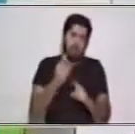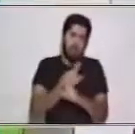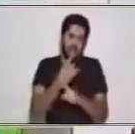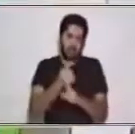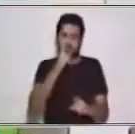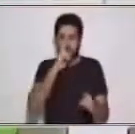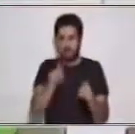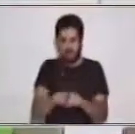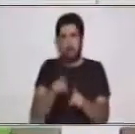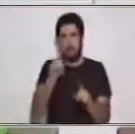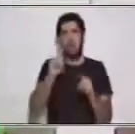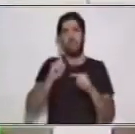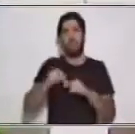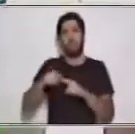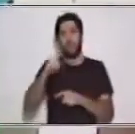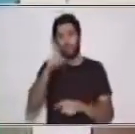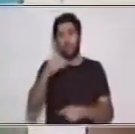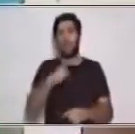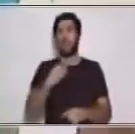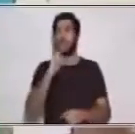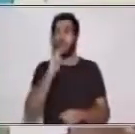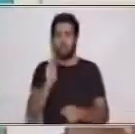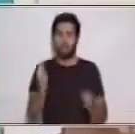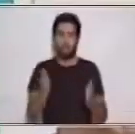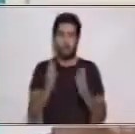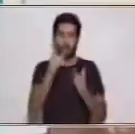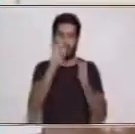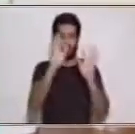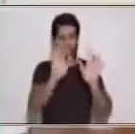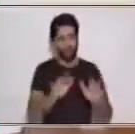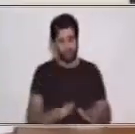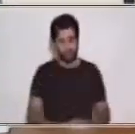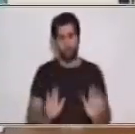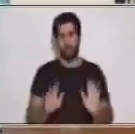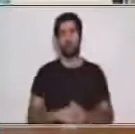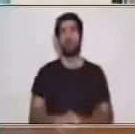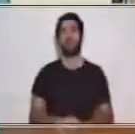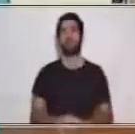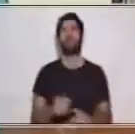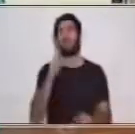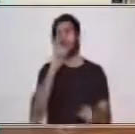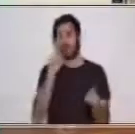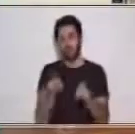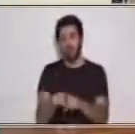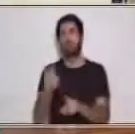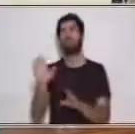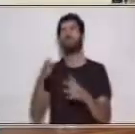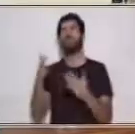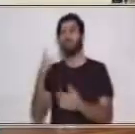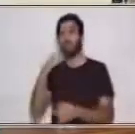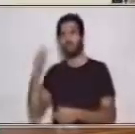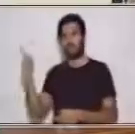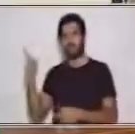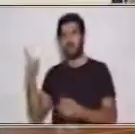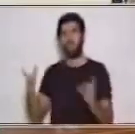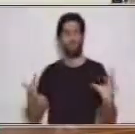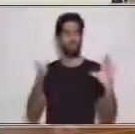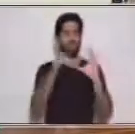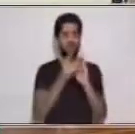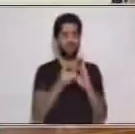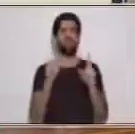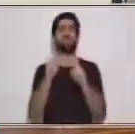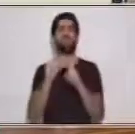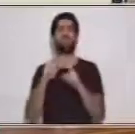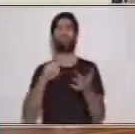ver la definición de lo que son conectores de párrafo. Son palabras o grupos de palabras, era lo que